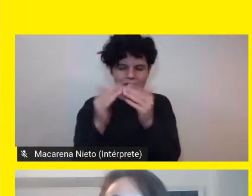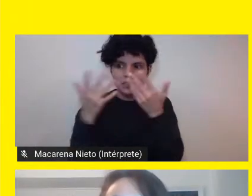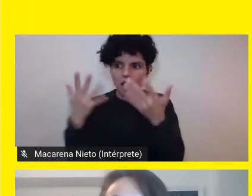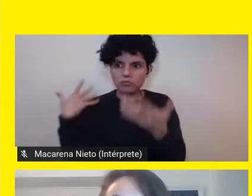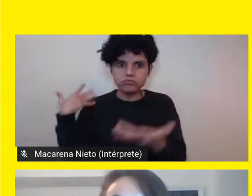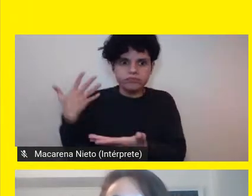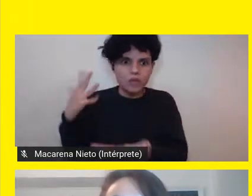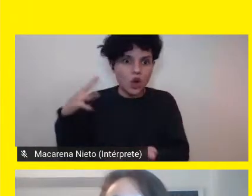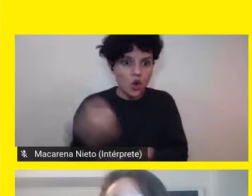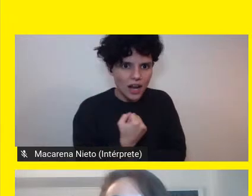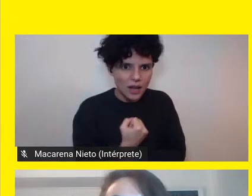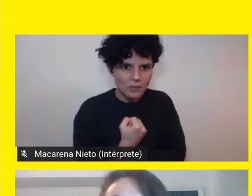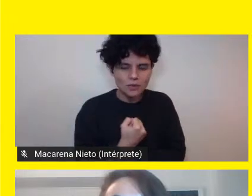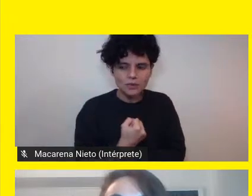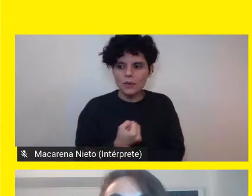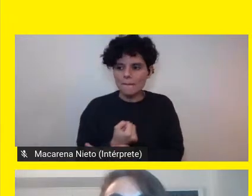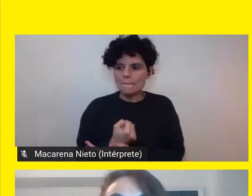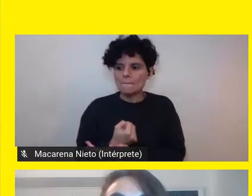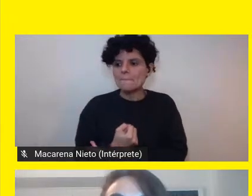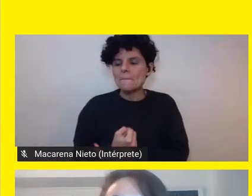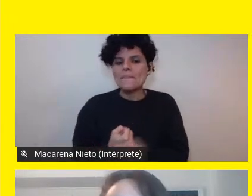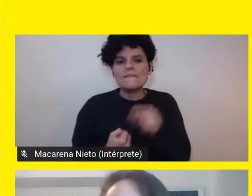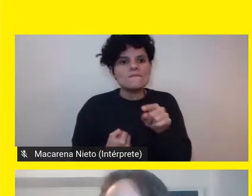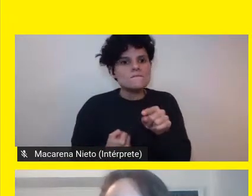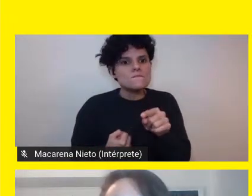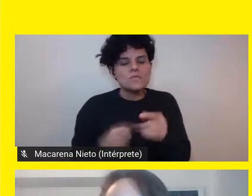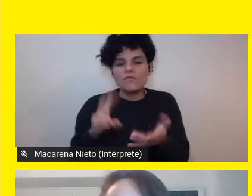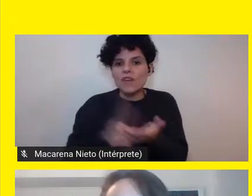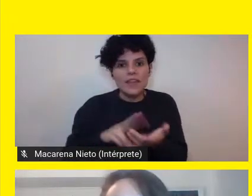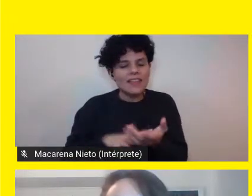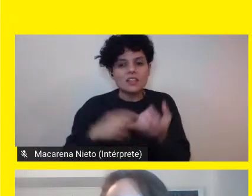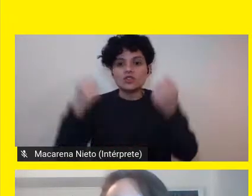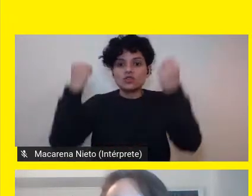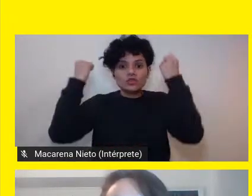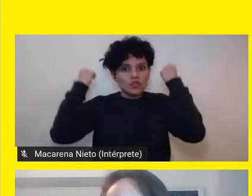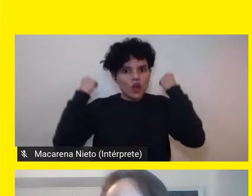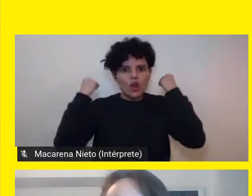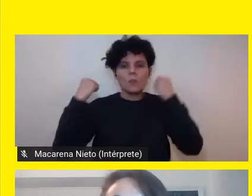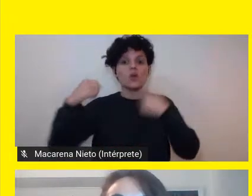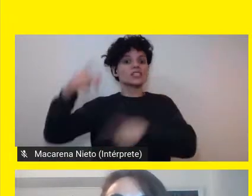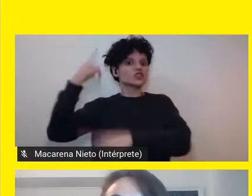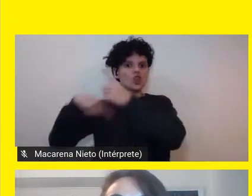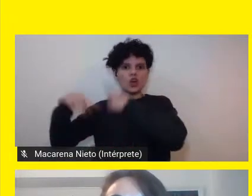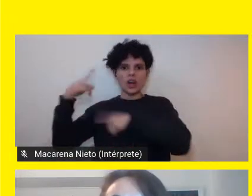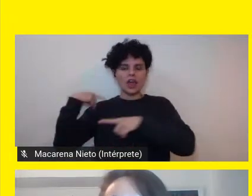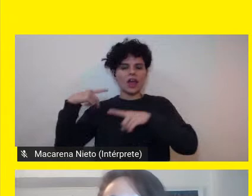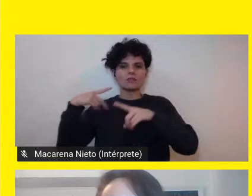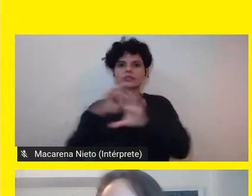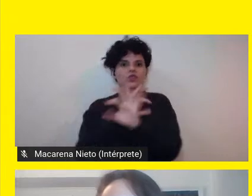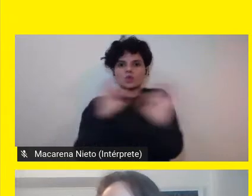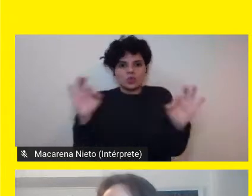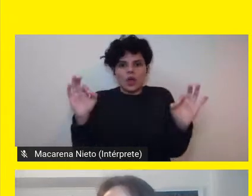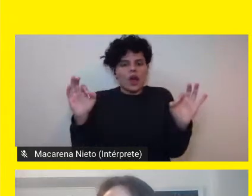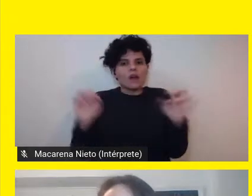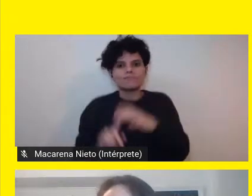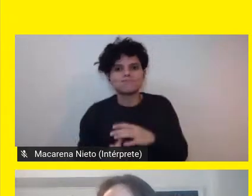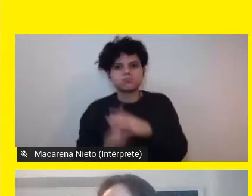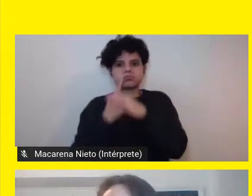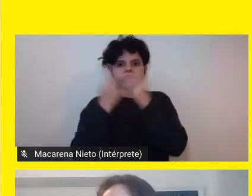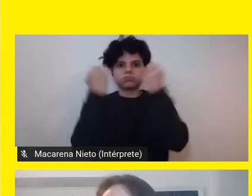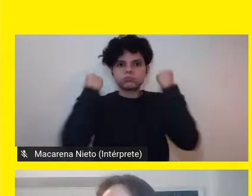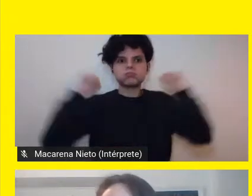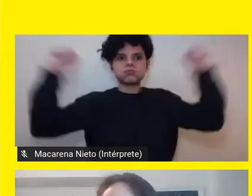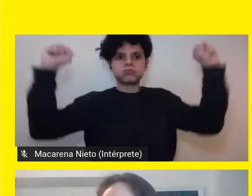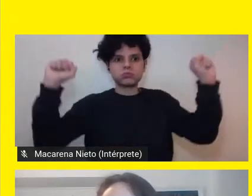proceso constituyente es un triunfo histórico del cual tenemos que sentirnos orgullosos como sociedad